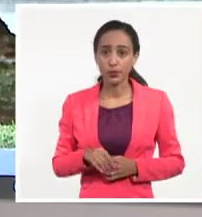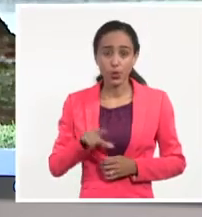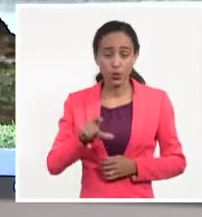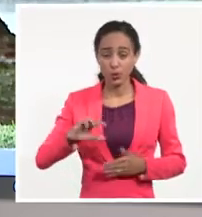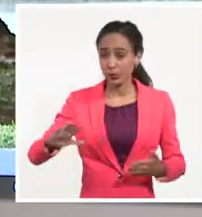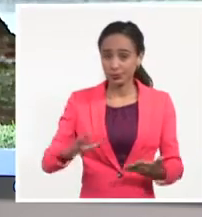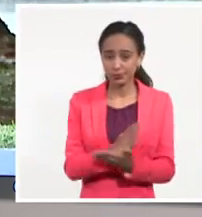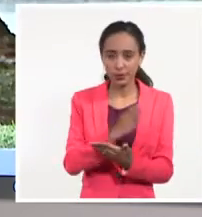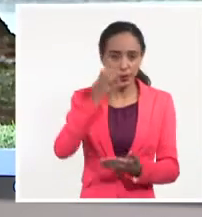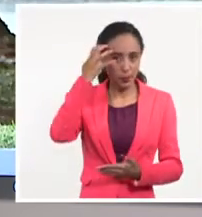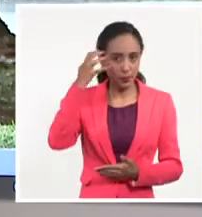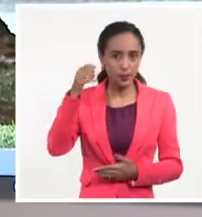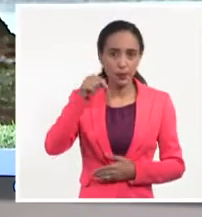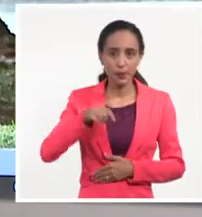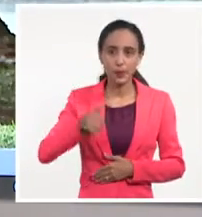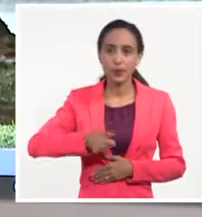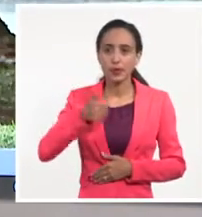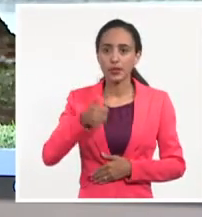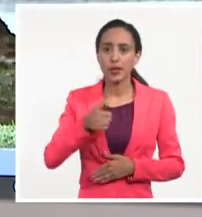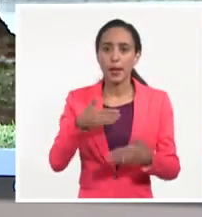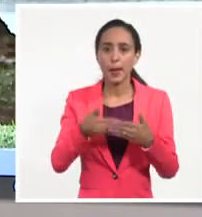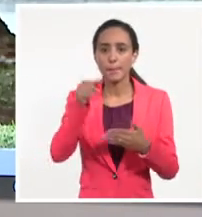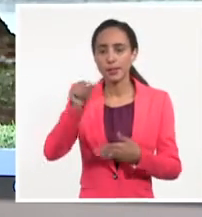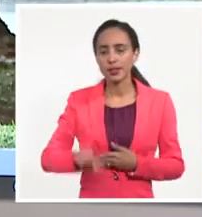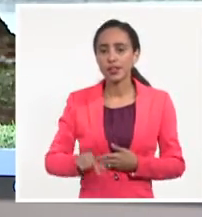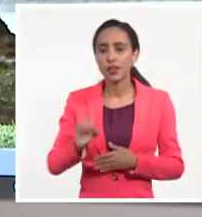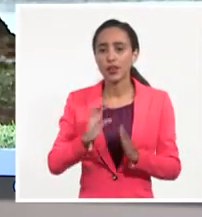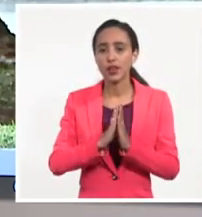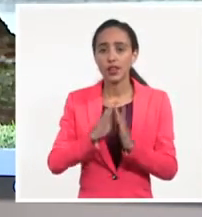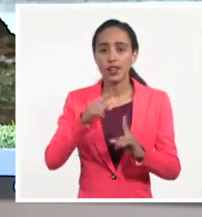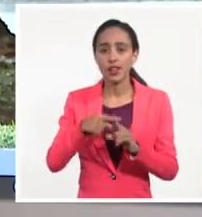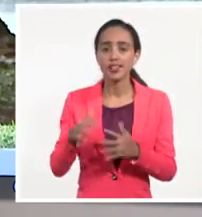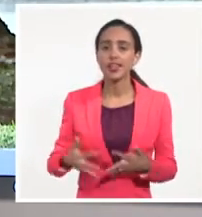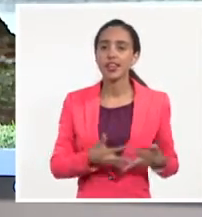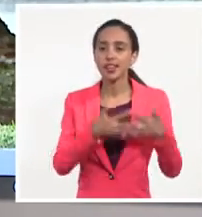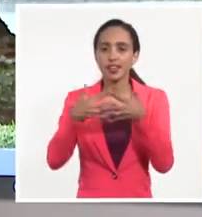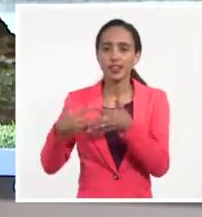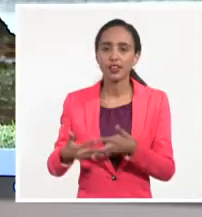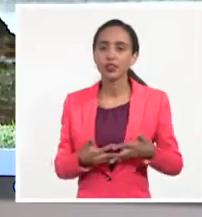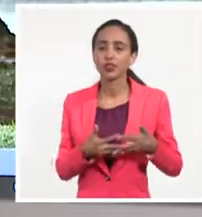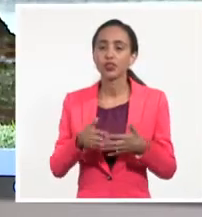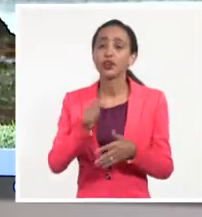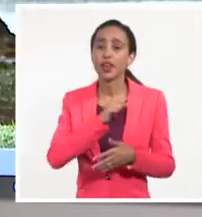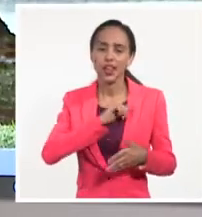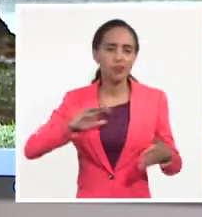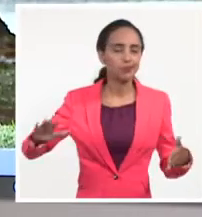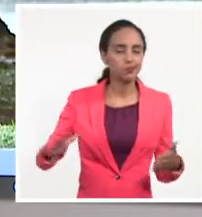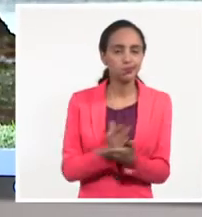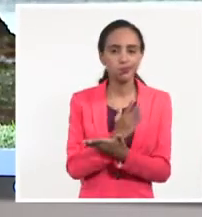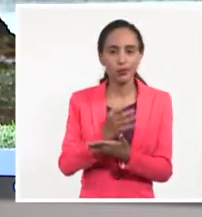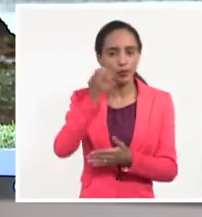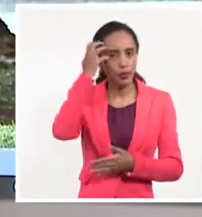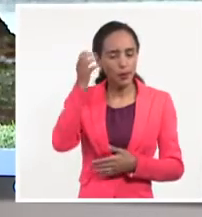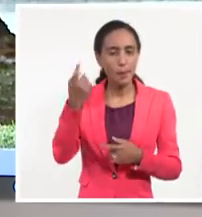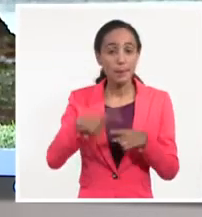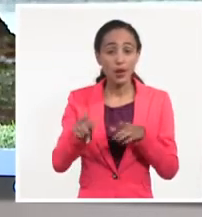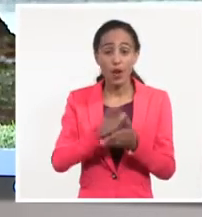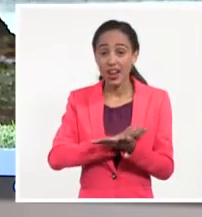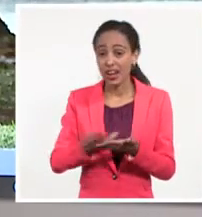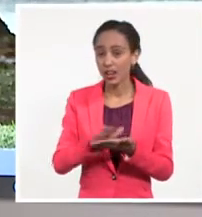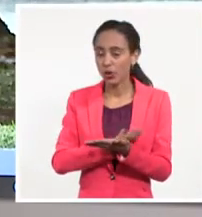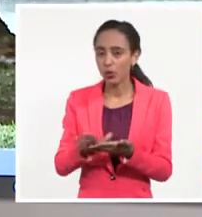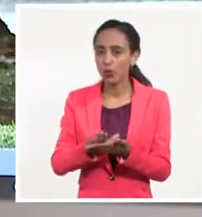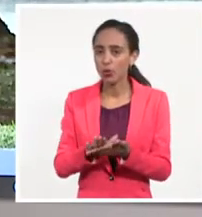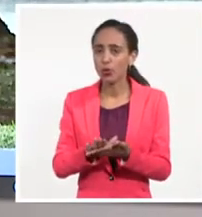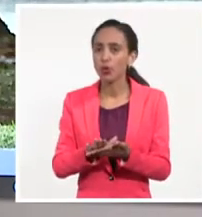en Brasil, los empresarios, la prensa, la iglesia y Estados Unidos estaban a favor del golpismo, pero que ahora ninguno de esos sectores